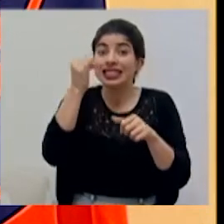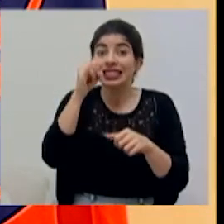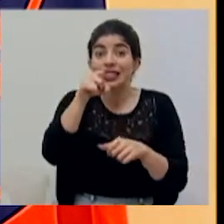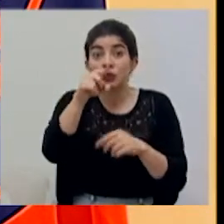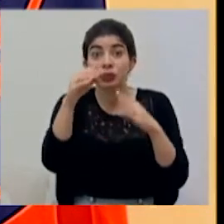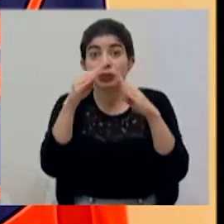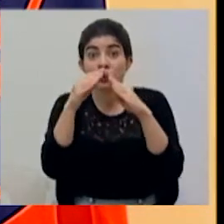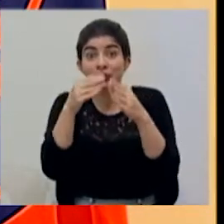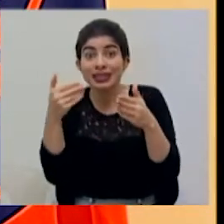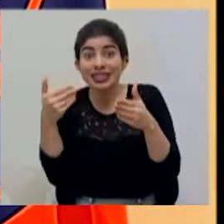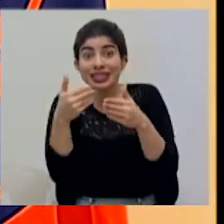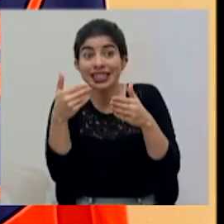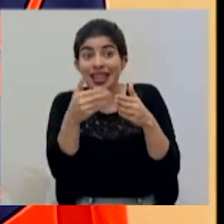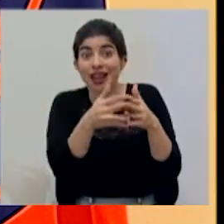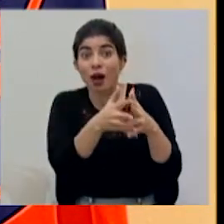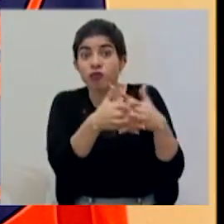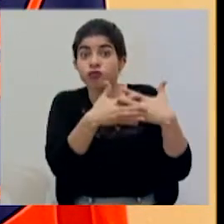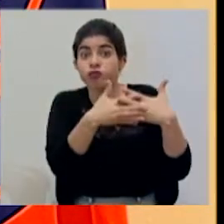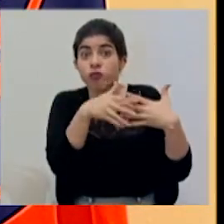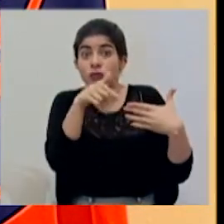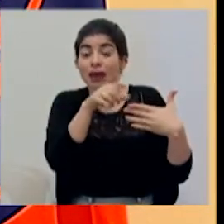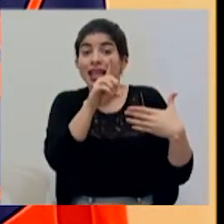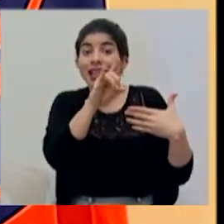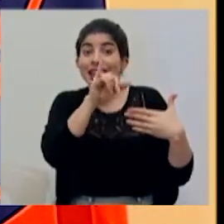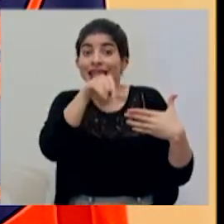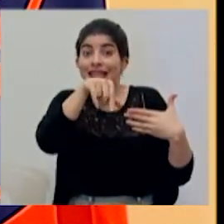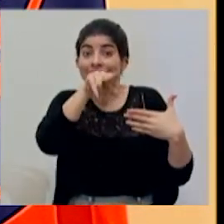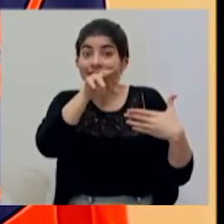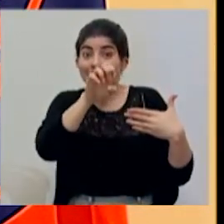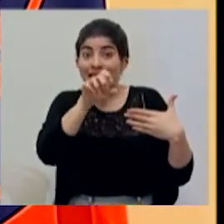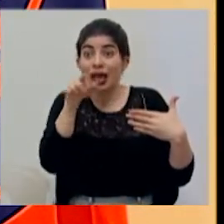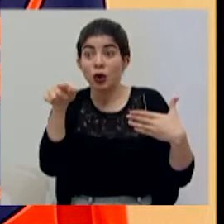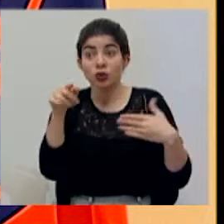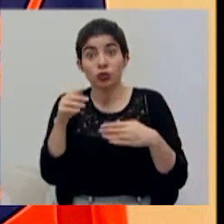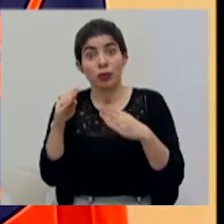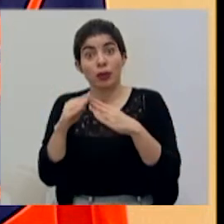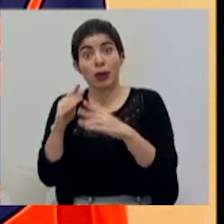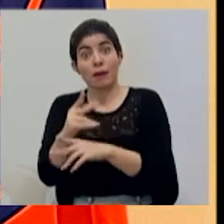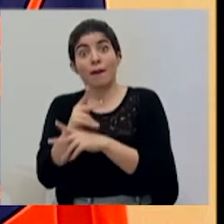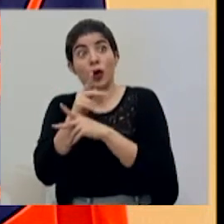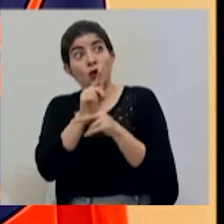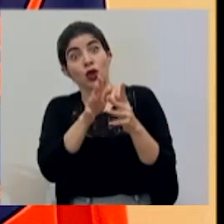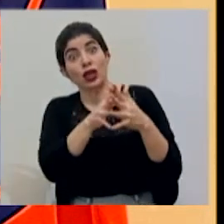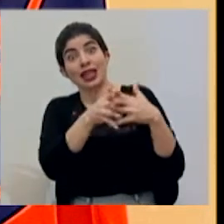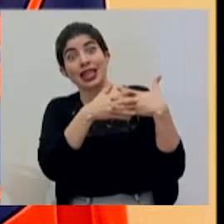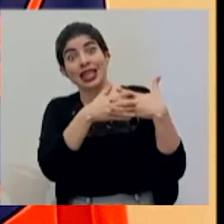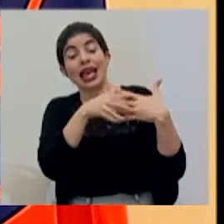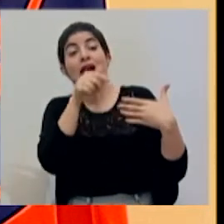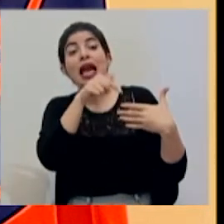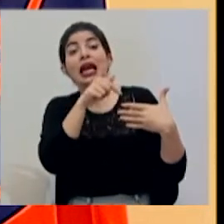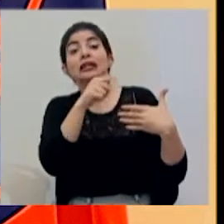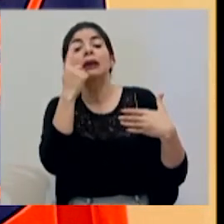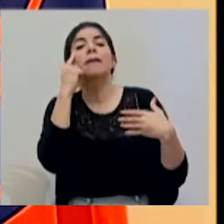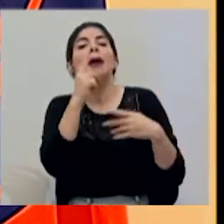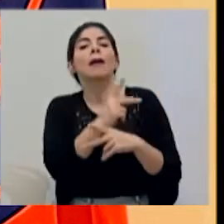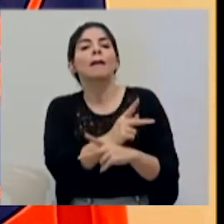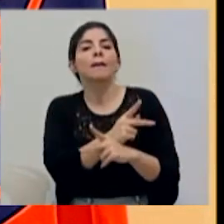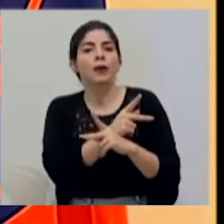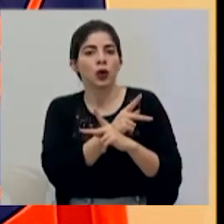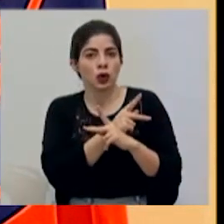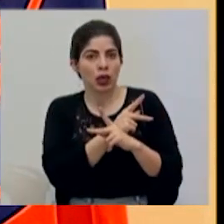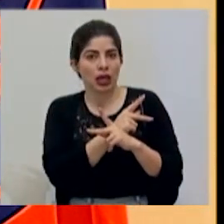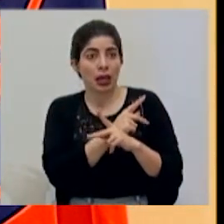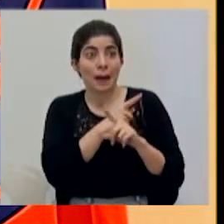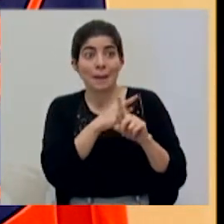dique, que están protegidas por un dique, entender que estos son obras de protección, de mitigación, pero